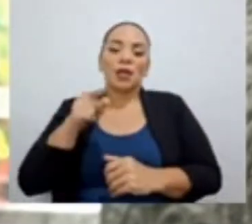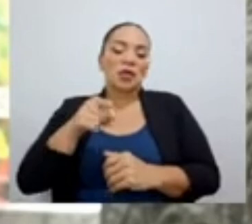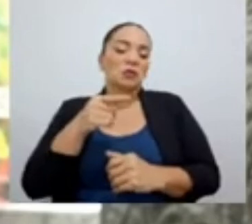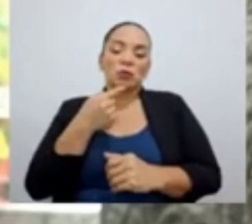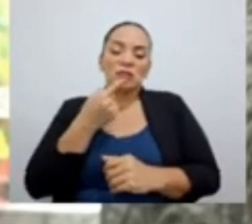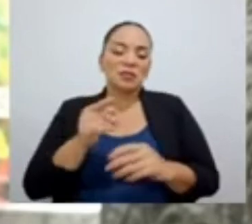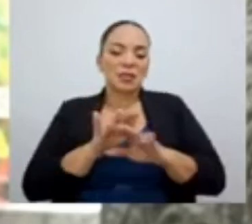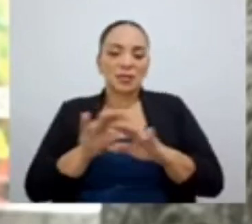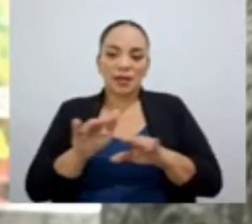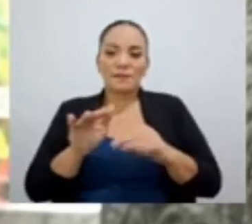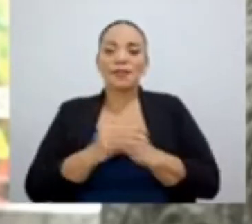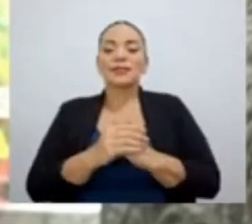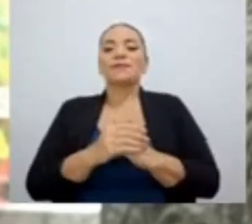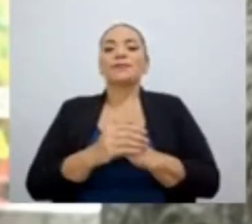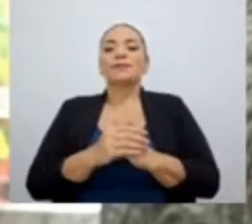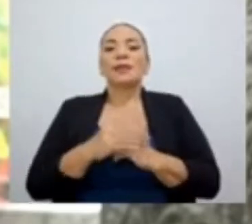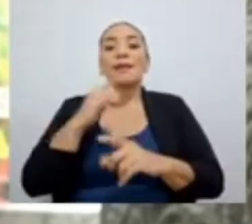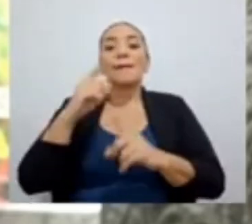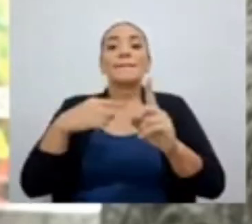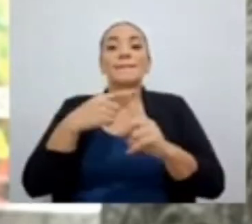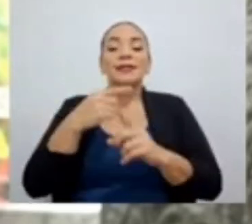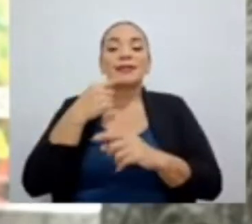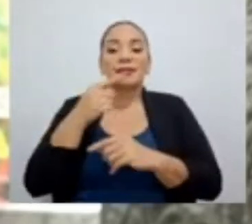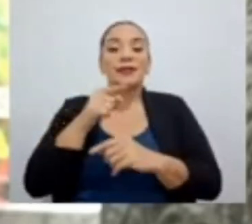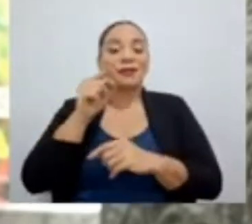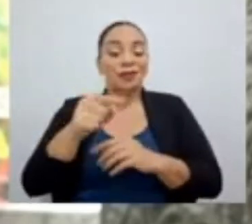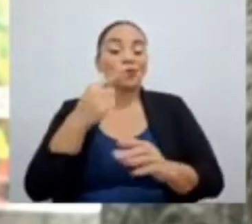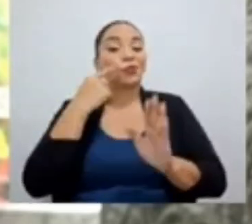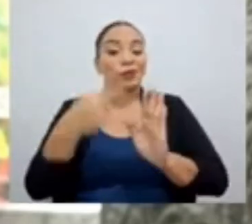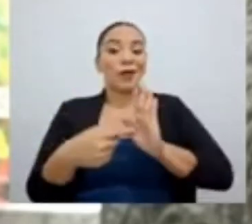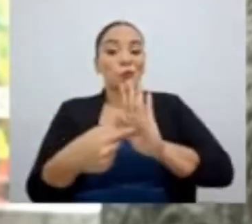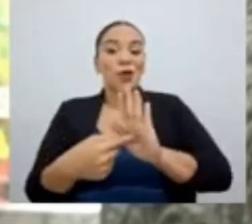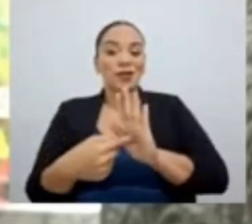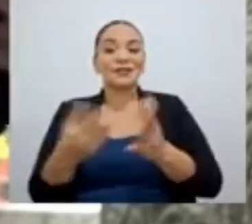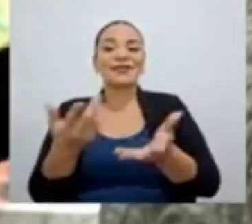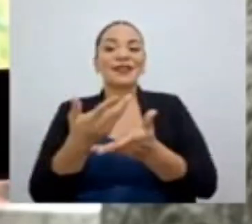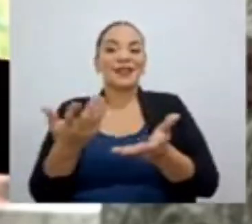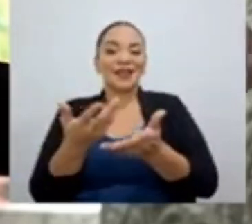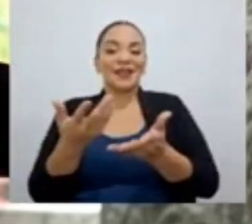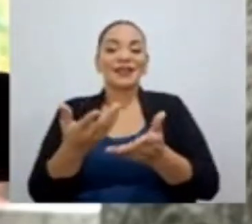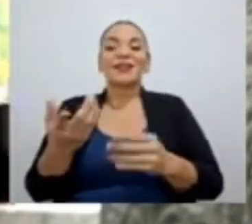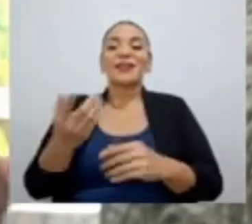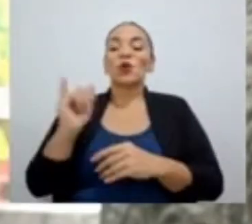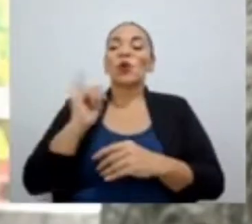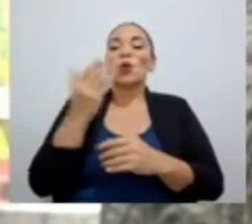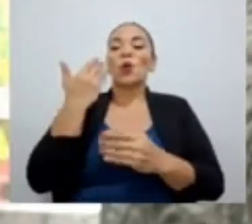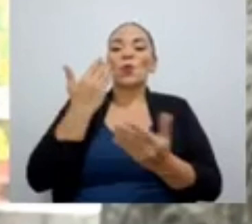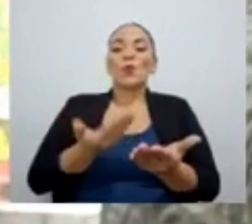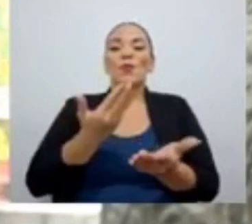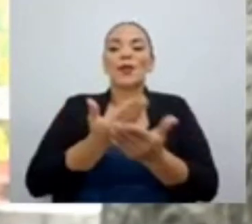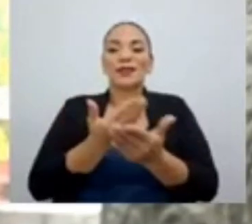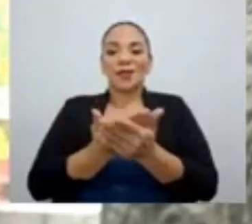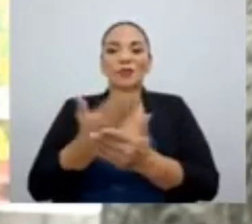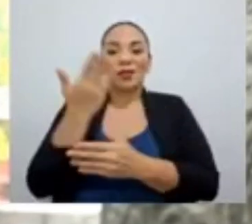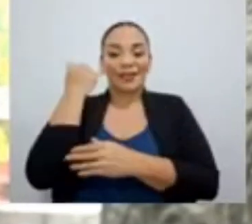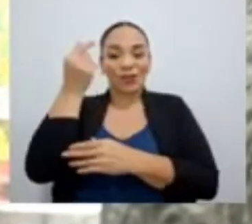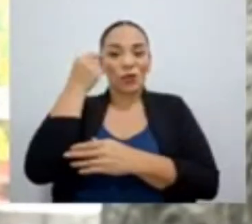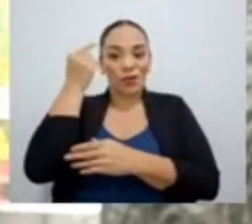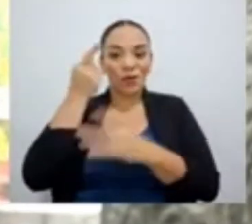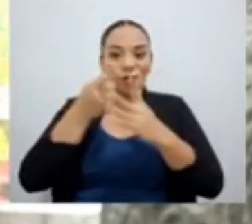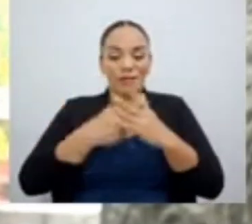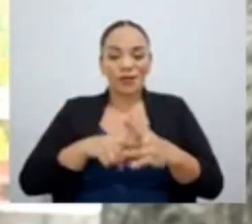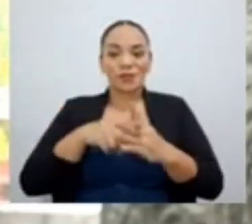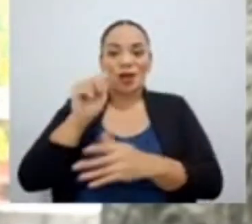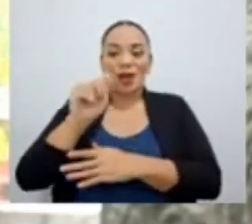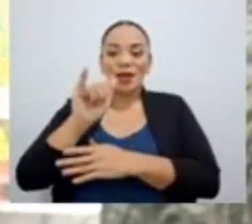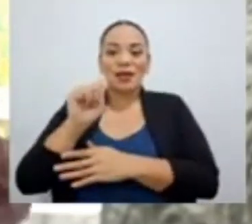señor presidente, y además de eso, que esta es otra muestra más de que, como lo planteamos al inicio de mi administración, el AIA tenía que